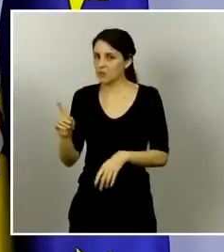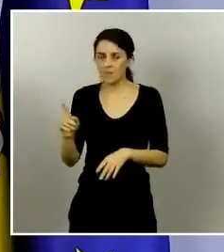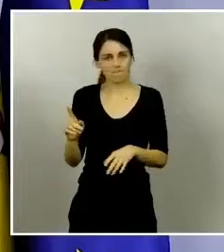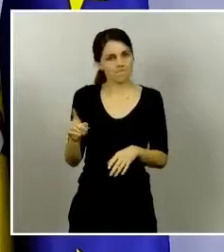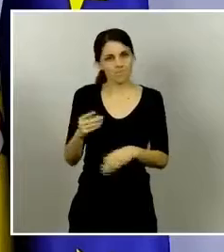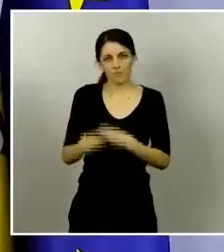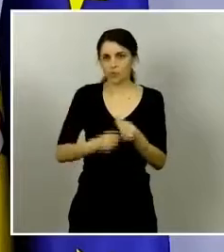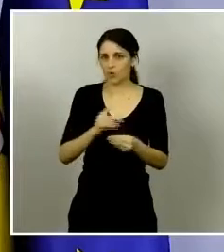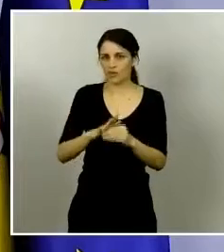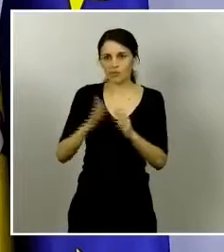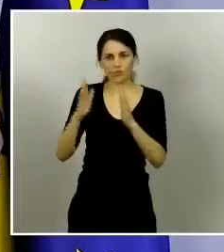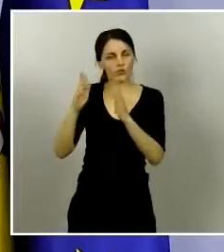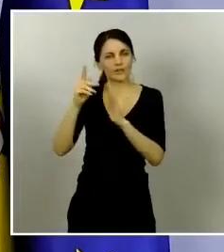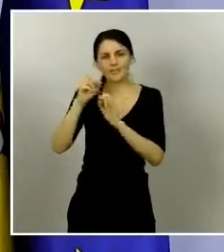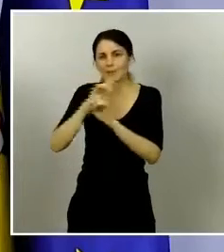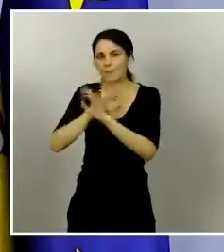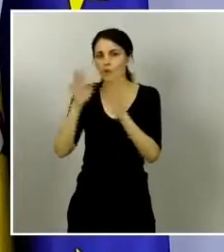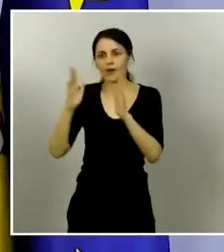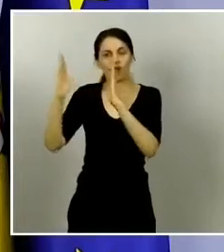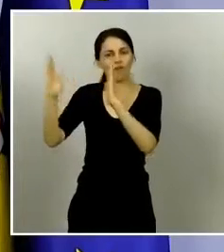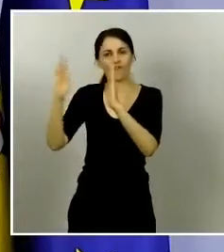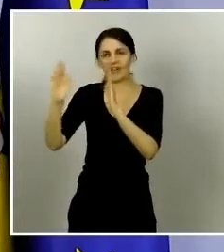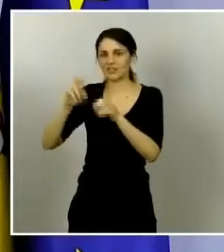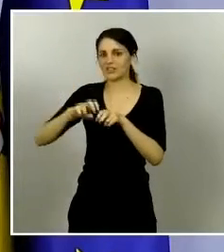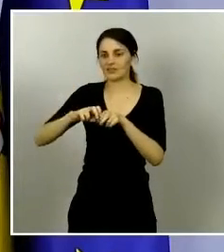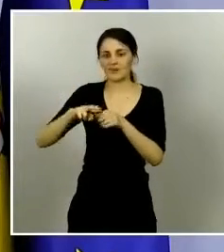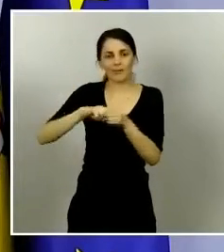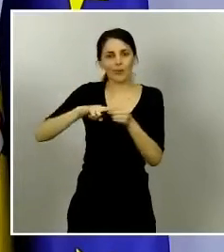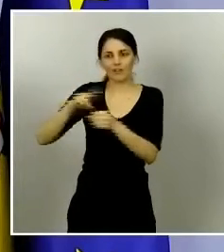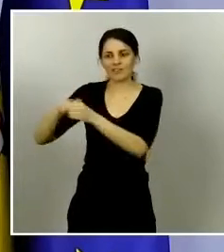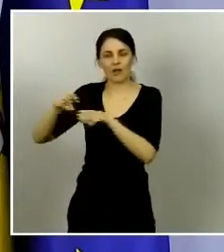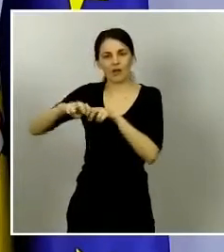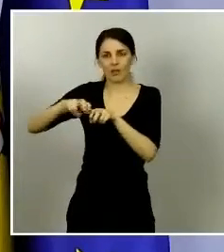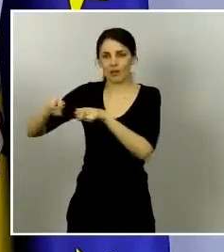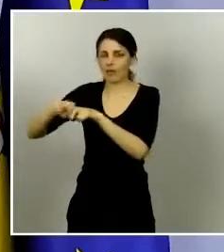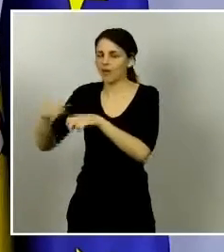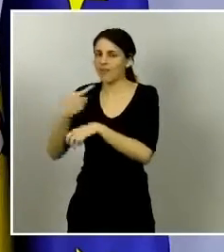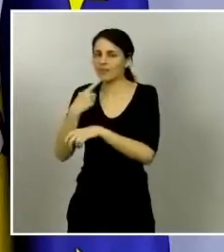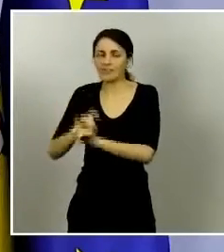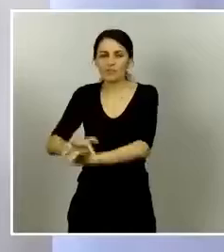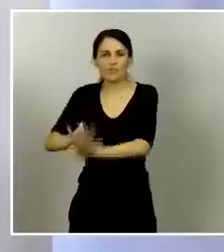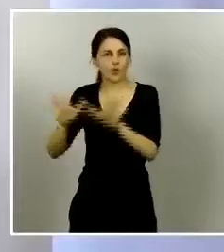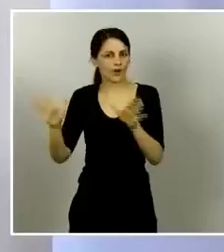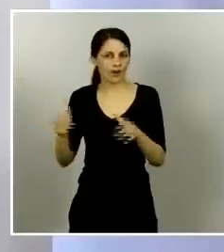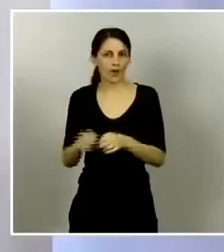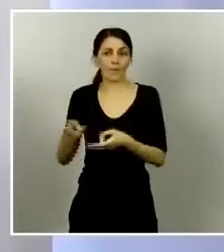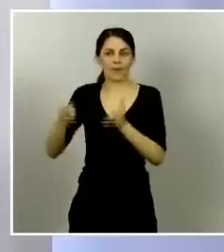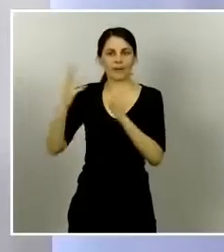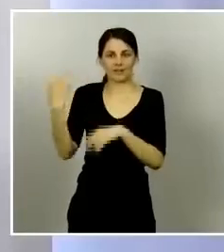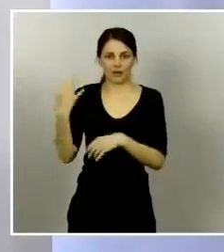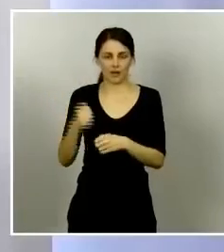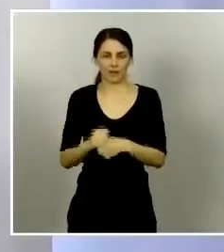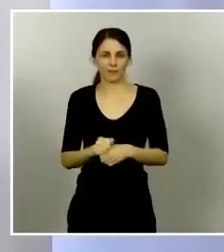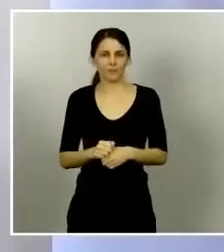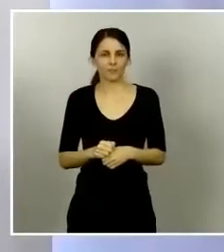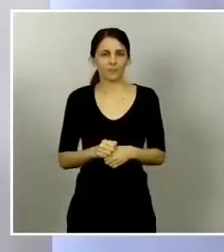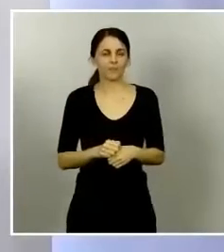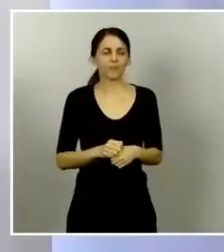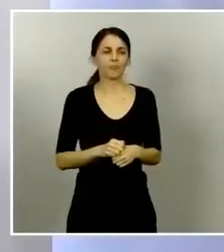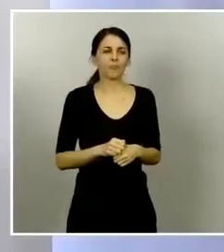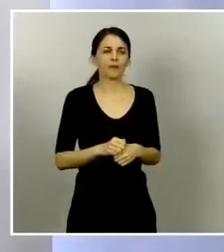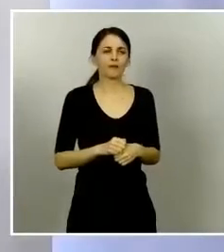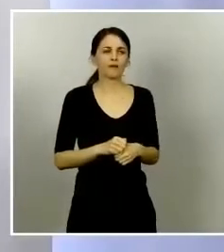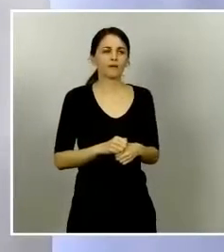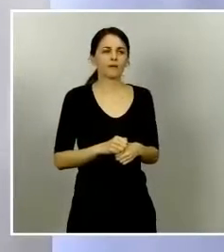de favor a nadie, son los casos tipificados en el decreto de alarma y en ese sentido me remito a las explicaciones que ha dado el Ministerio del Interior. En